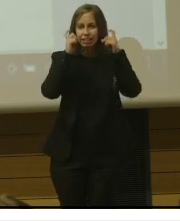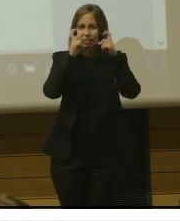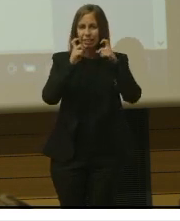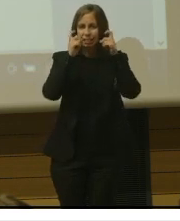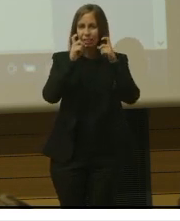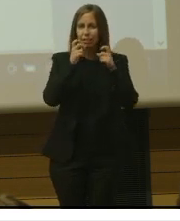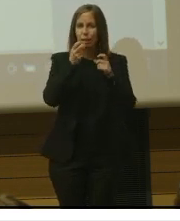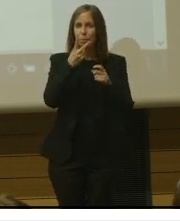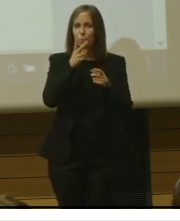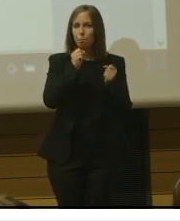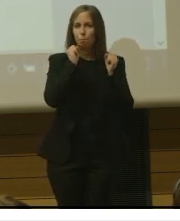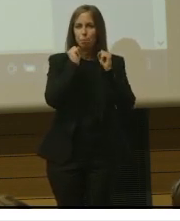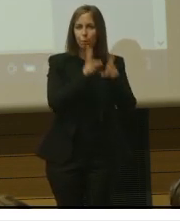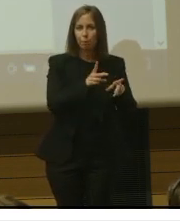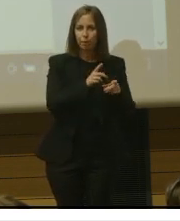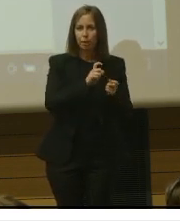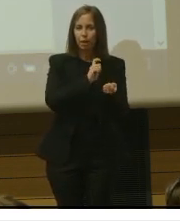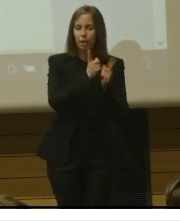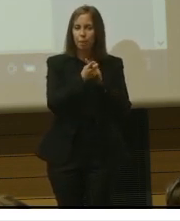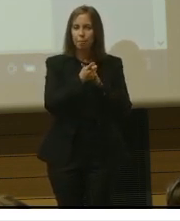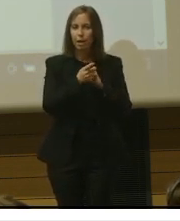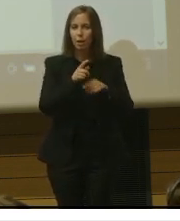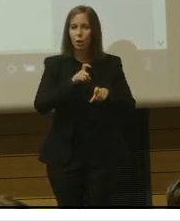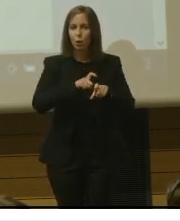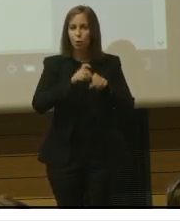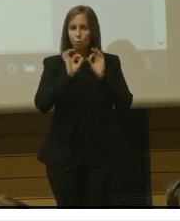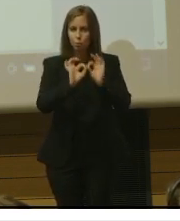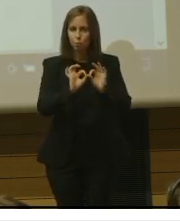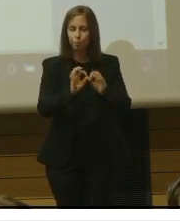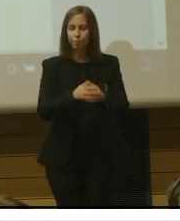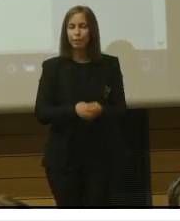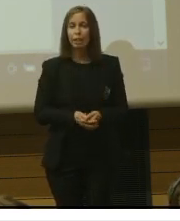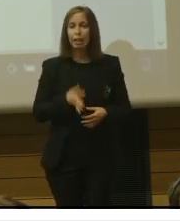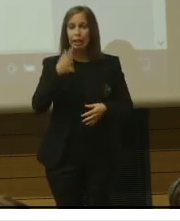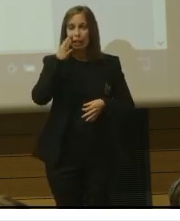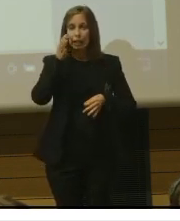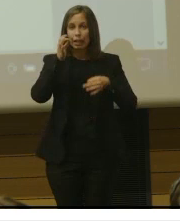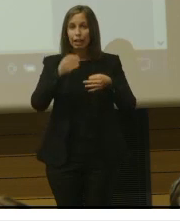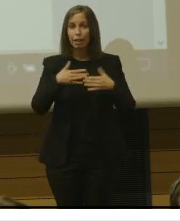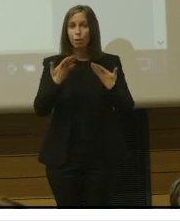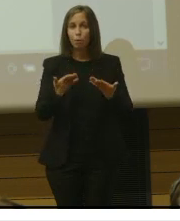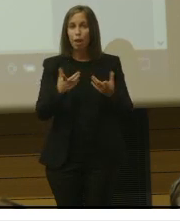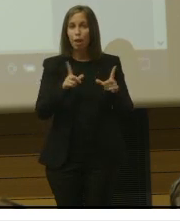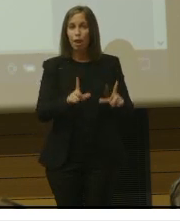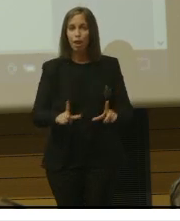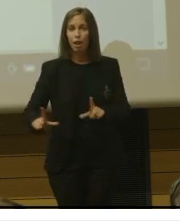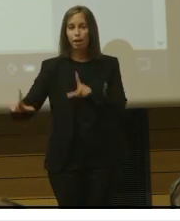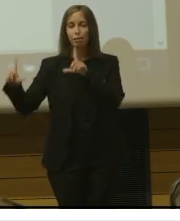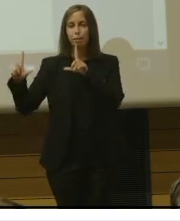conducta. Y bueno, esta es la realidad con la que nos encontramos, ¿no? De las